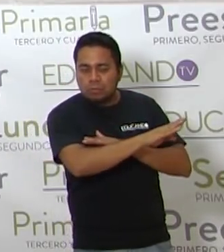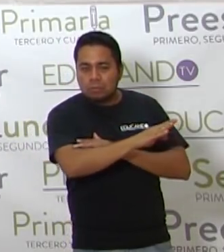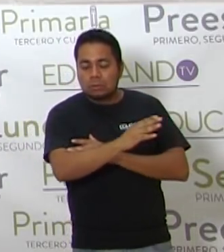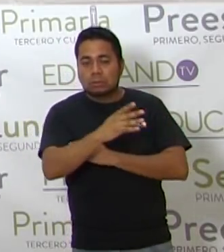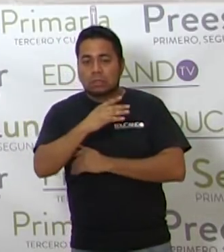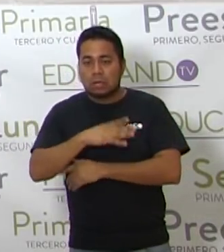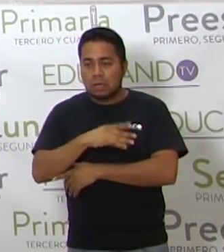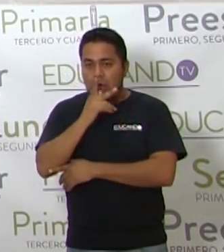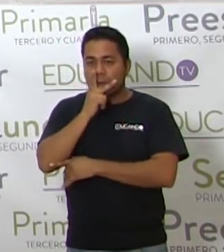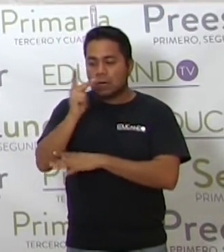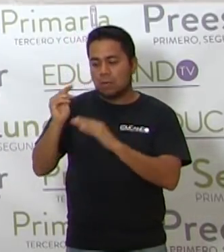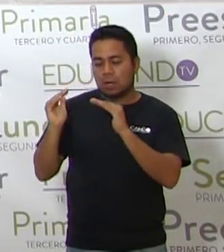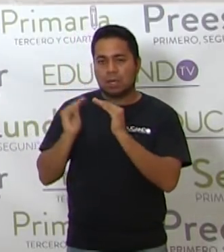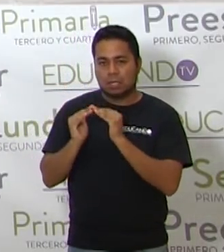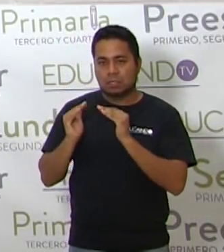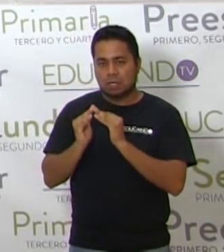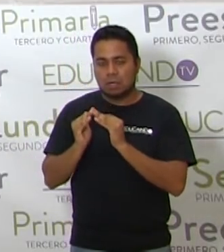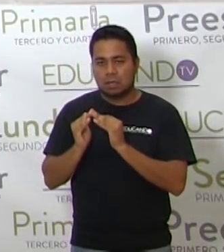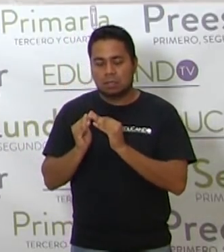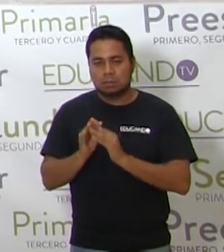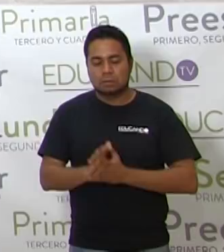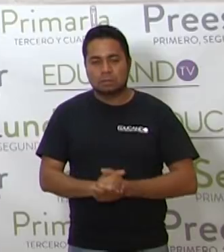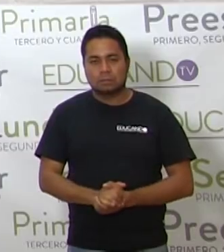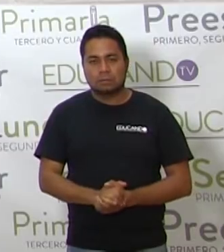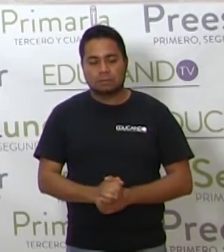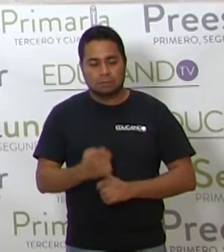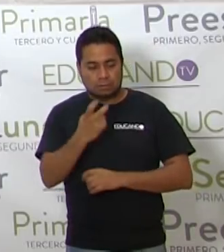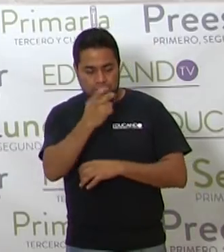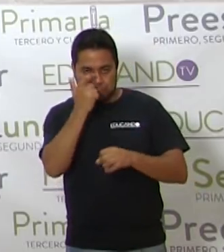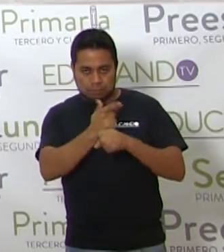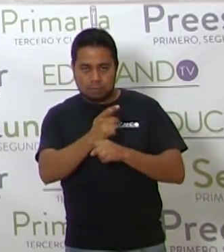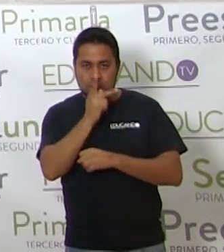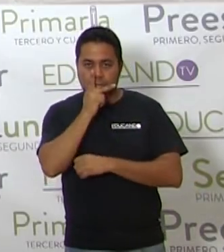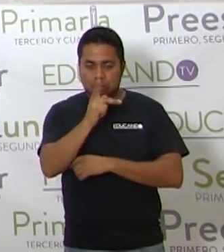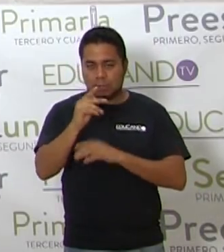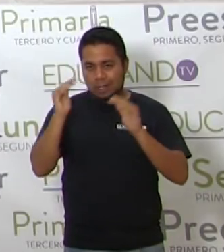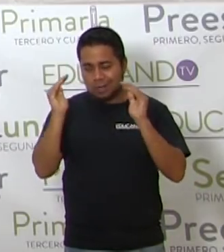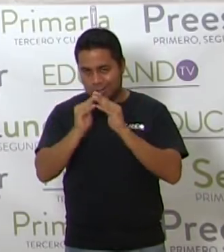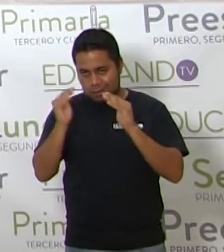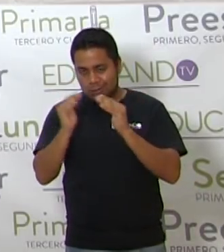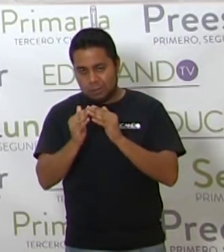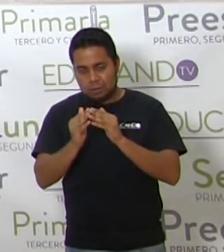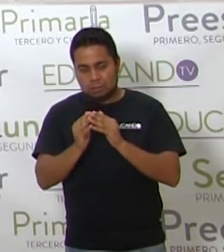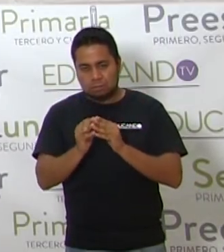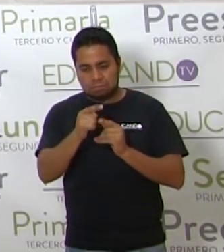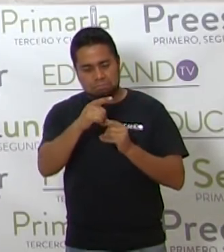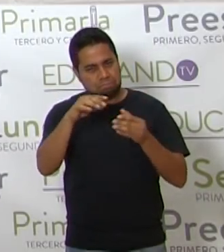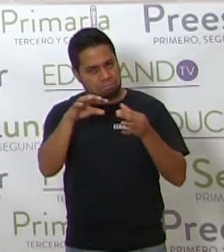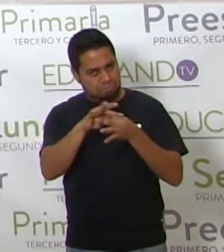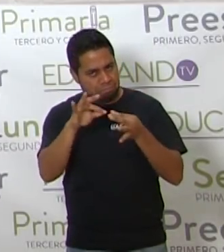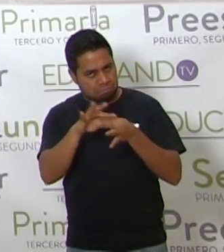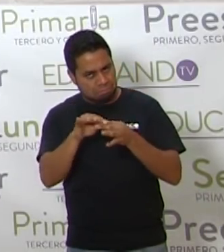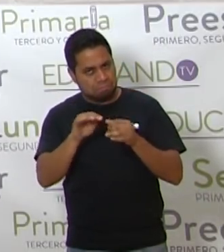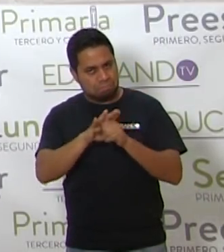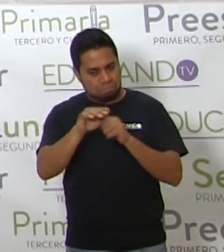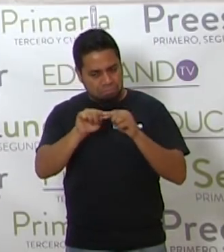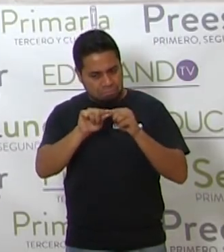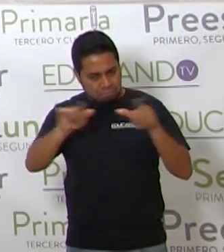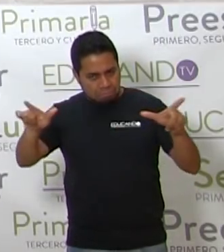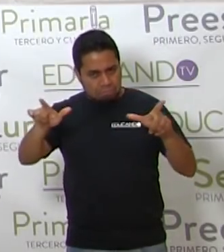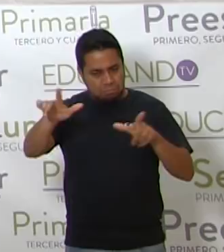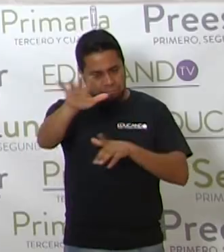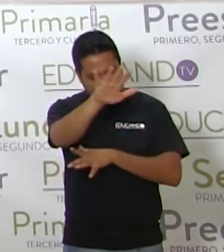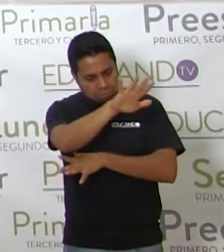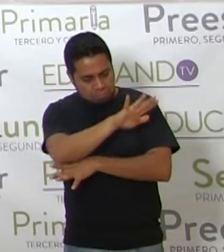la palabra casa, ¿bien? La palabra casa. Y la descripción o la escenografía